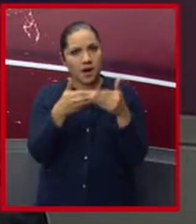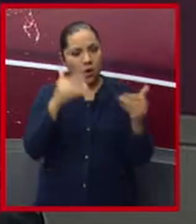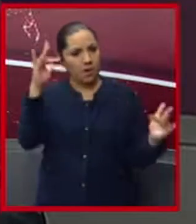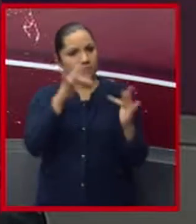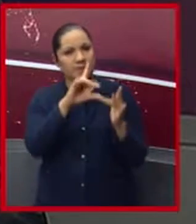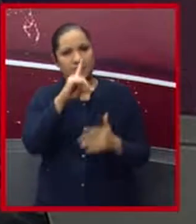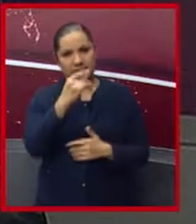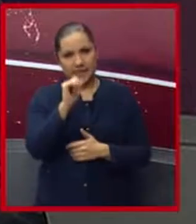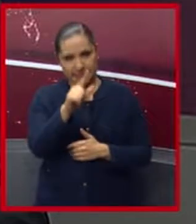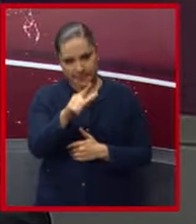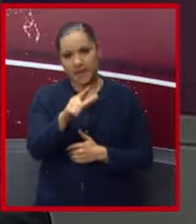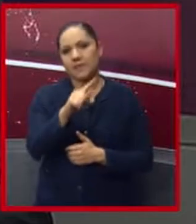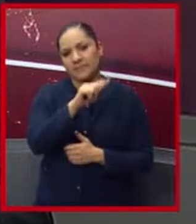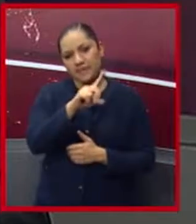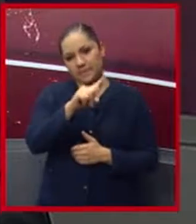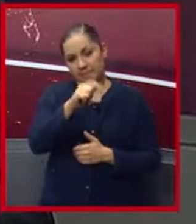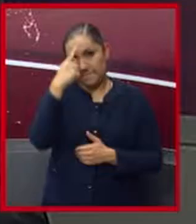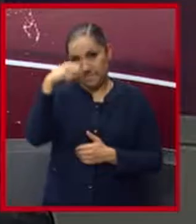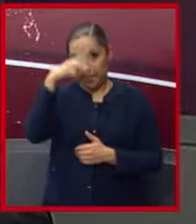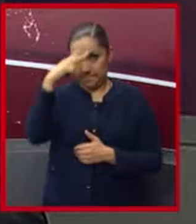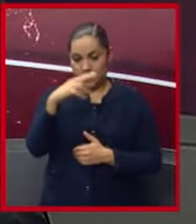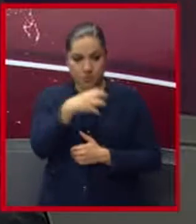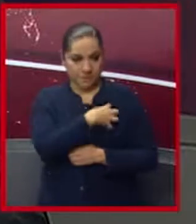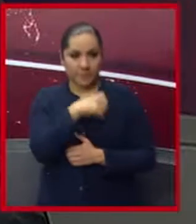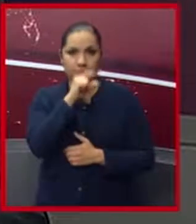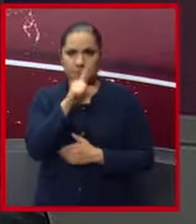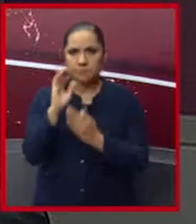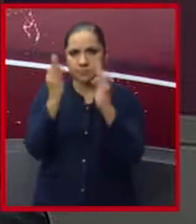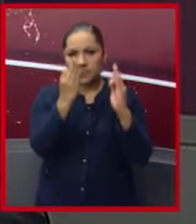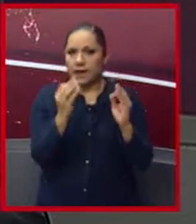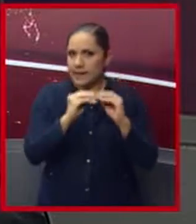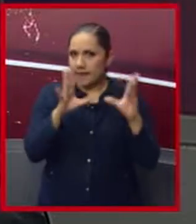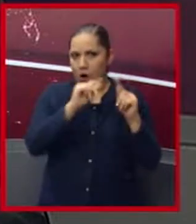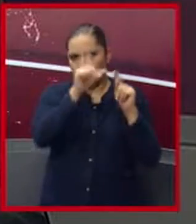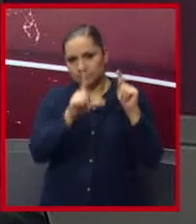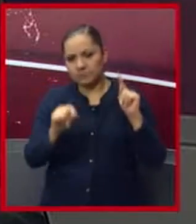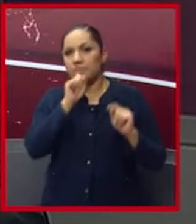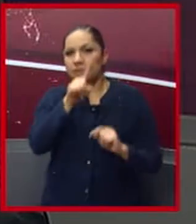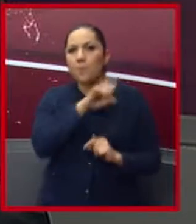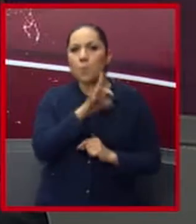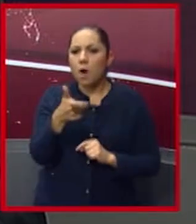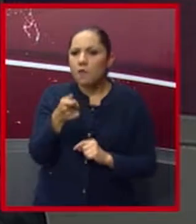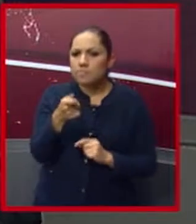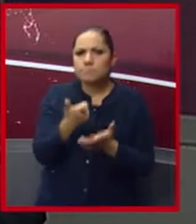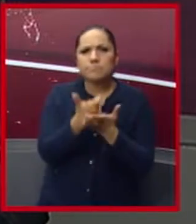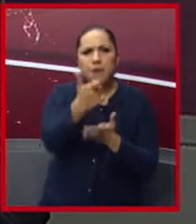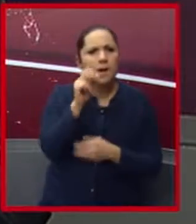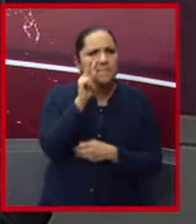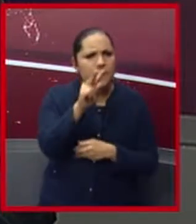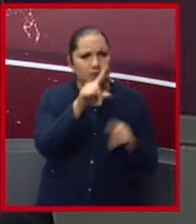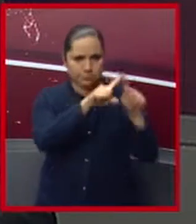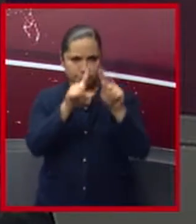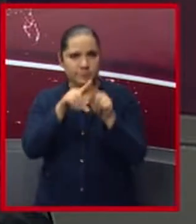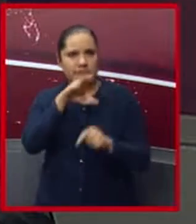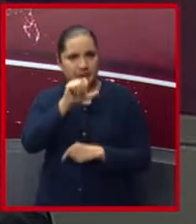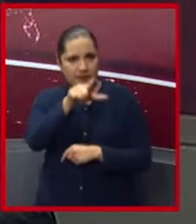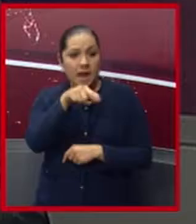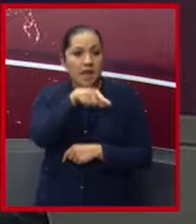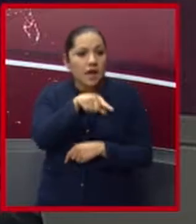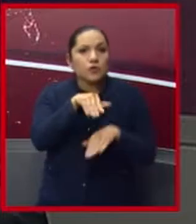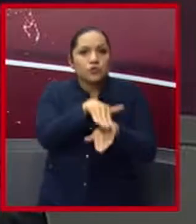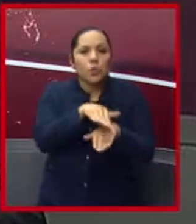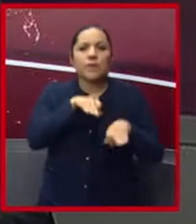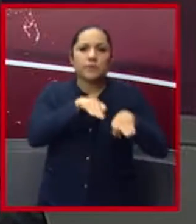en Valle de México y área conurbada, y por supuesto en la República Mexicana en los sistemas de televisión por cable, difundiendo la actividad de nuestras y